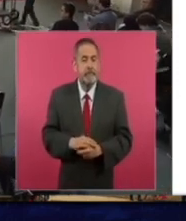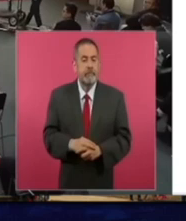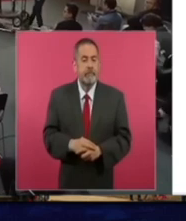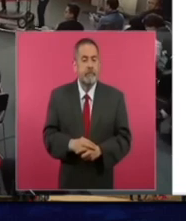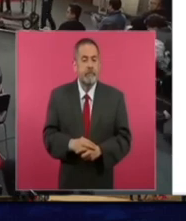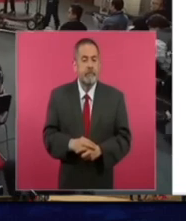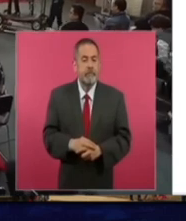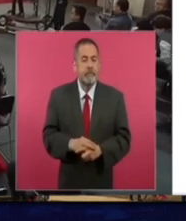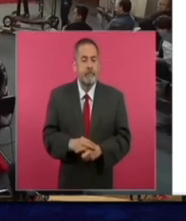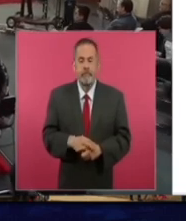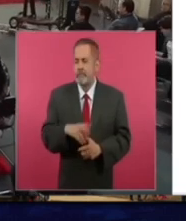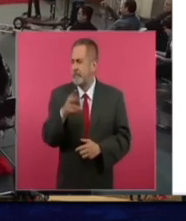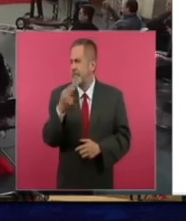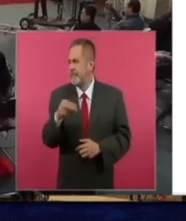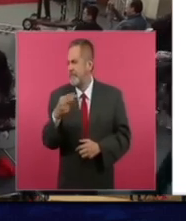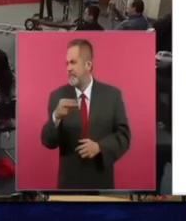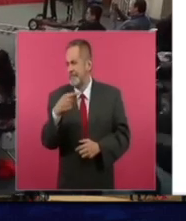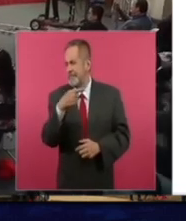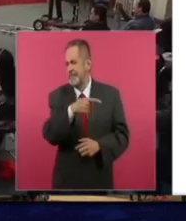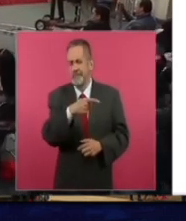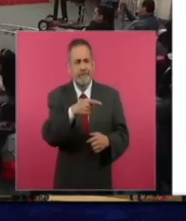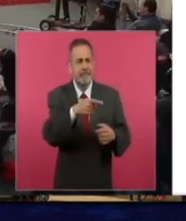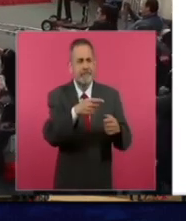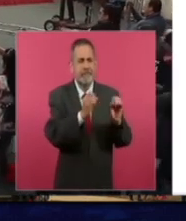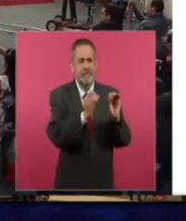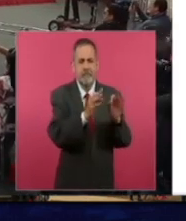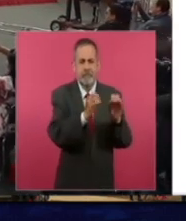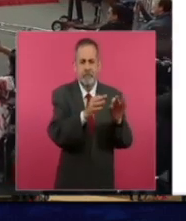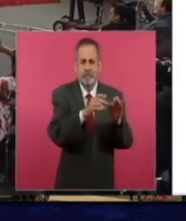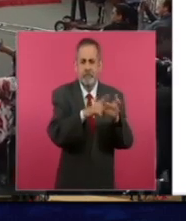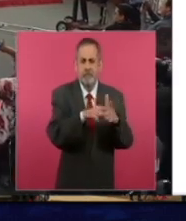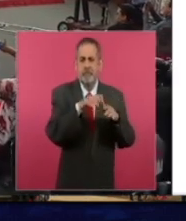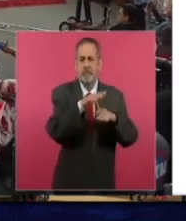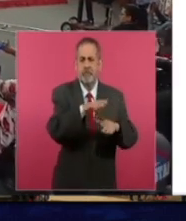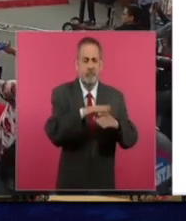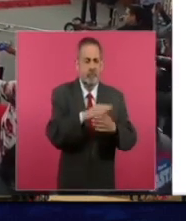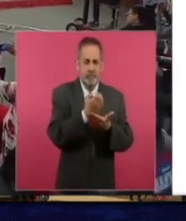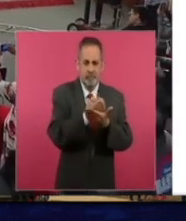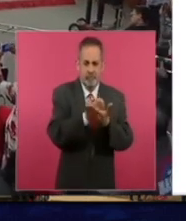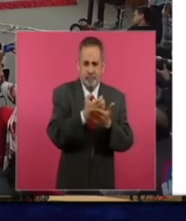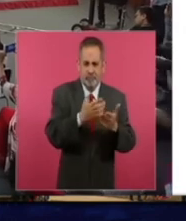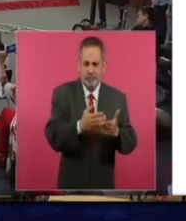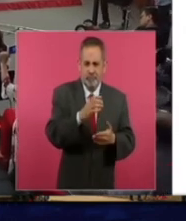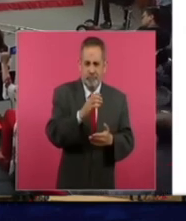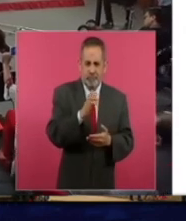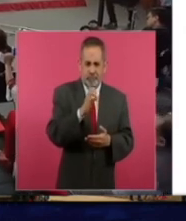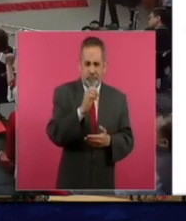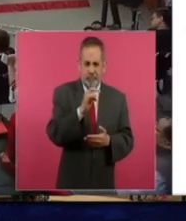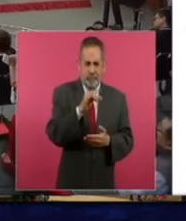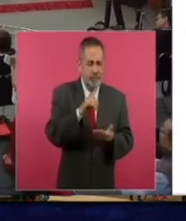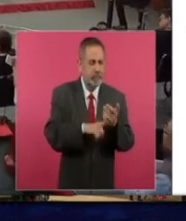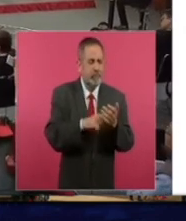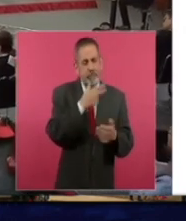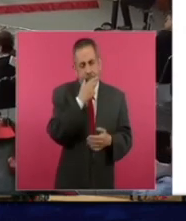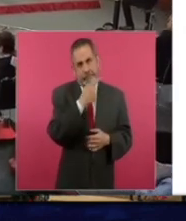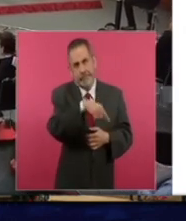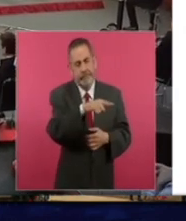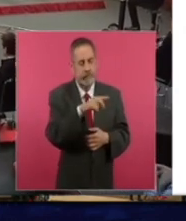¿cómo se llama la agencia especializada en economía, la que sacó esto?